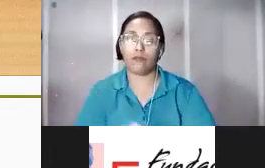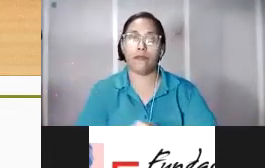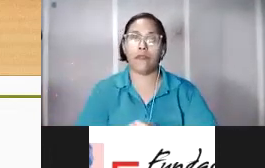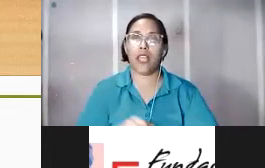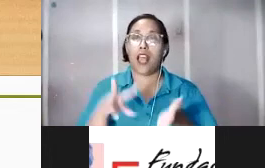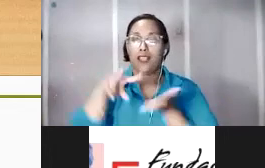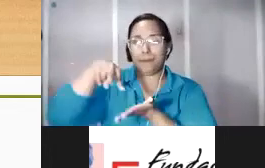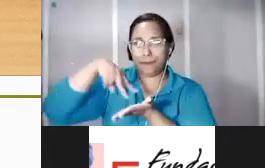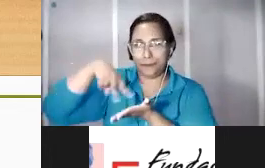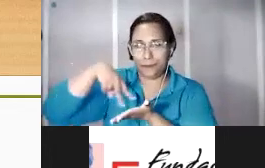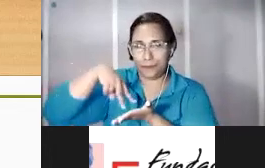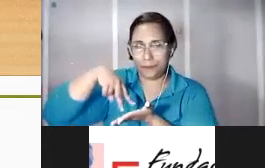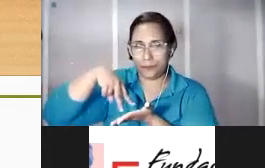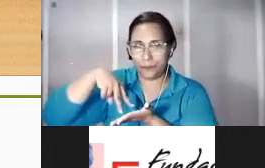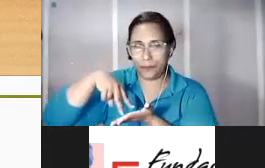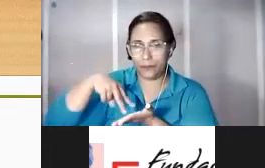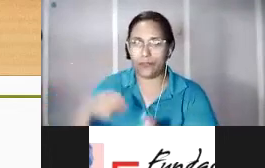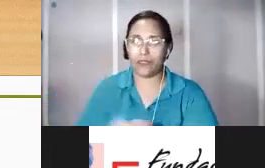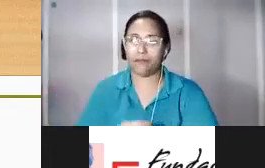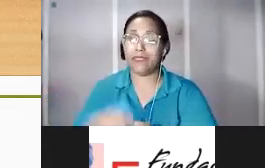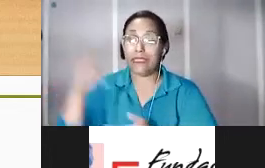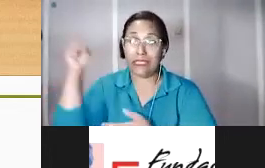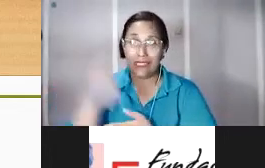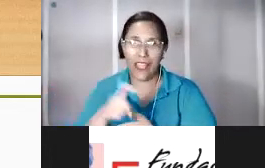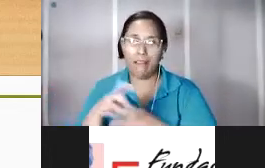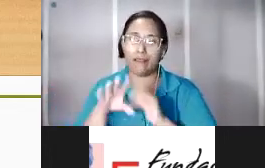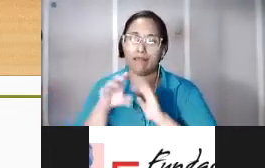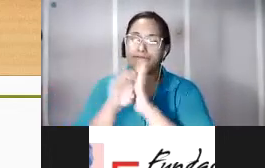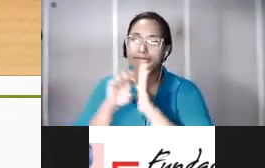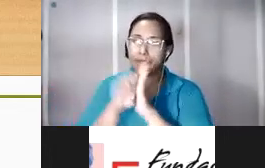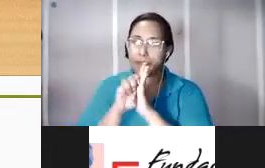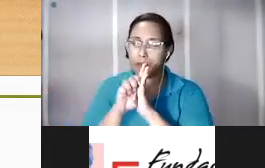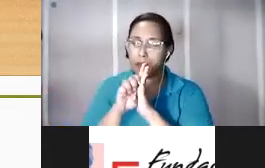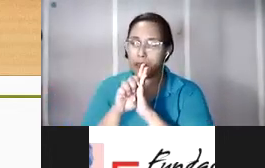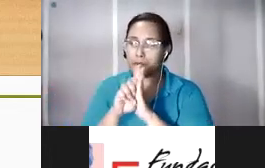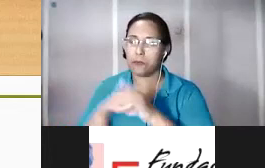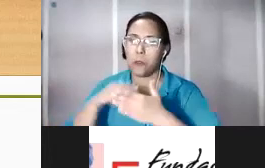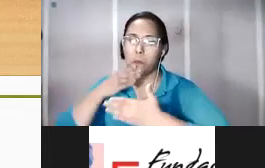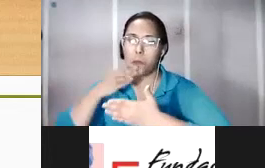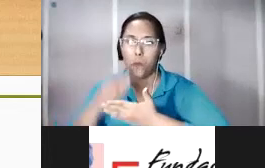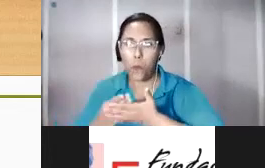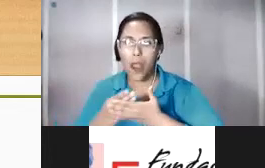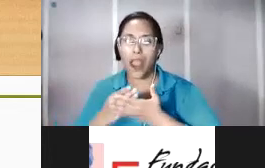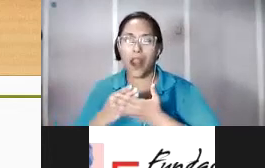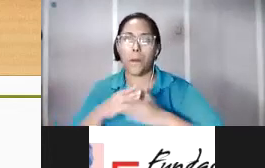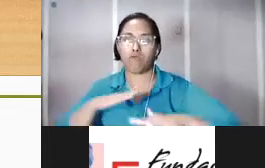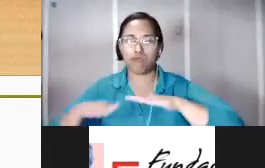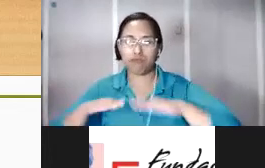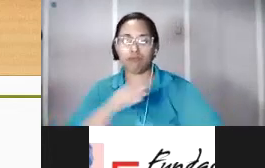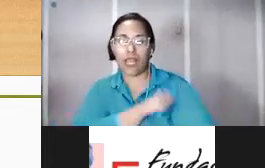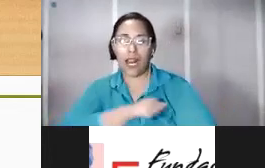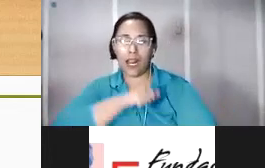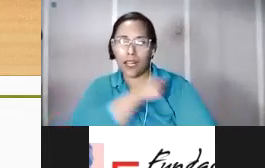¿no? Cito, debían ser ejemplo de buenos modales, actitudes,